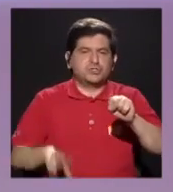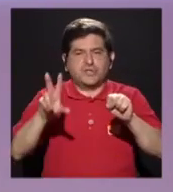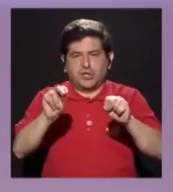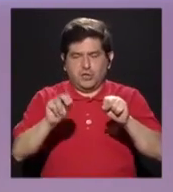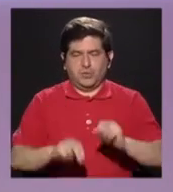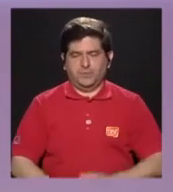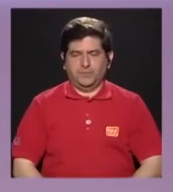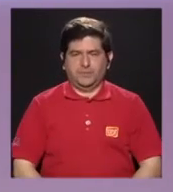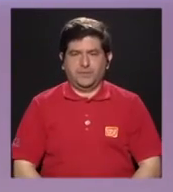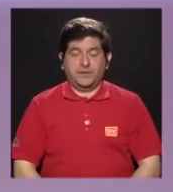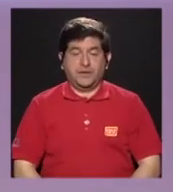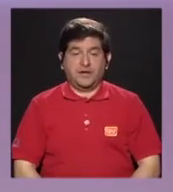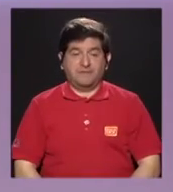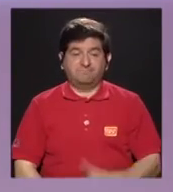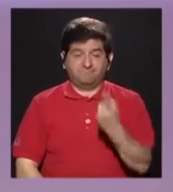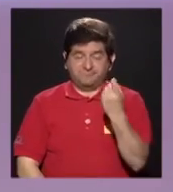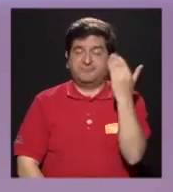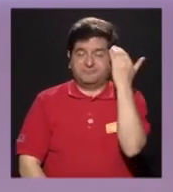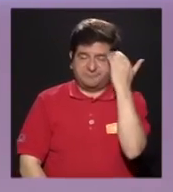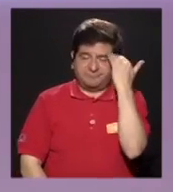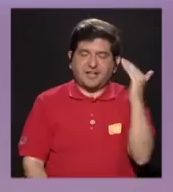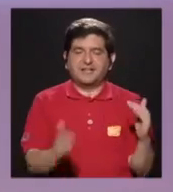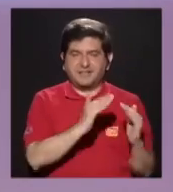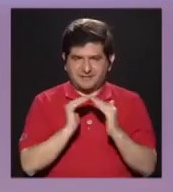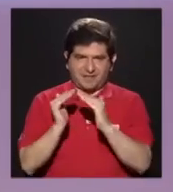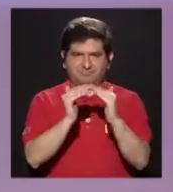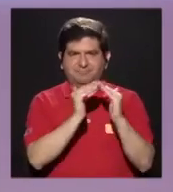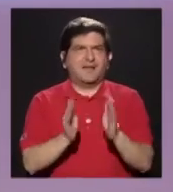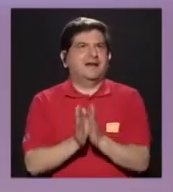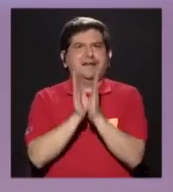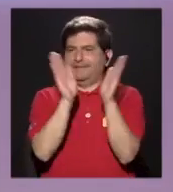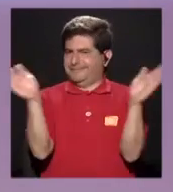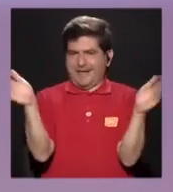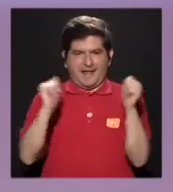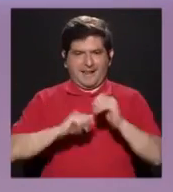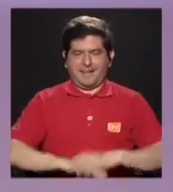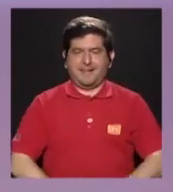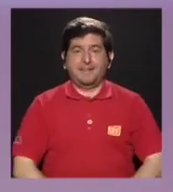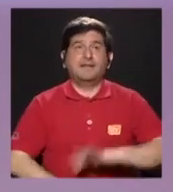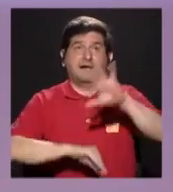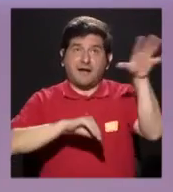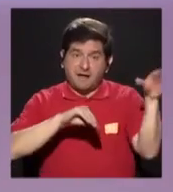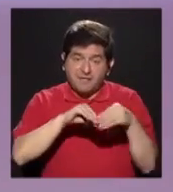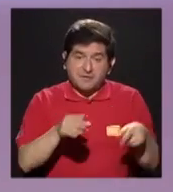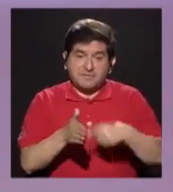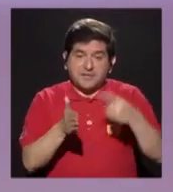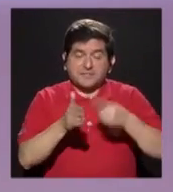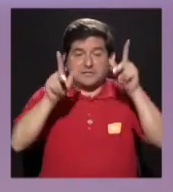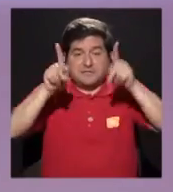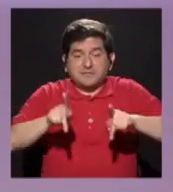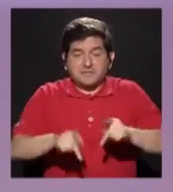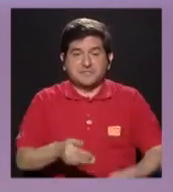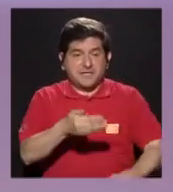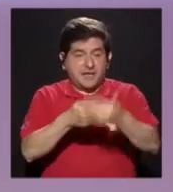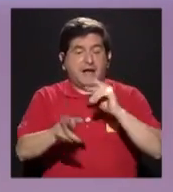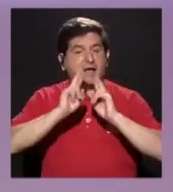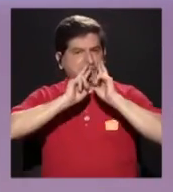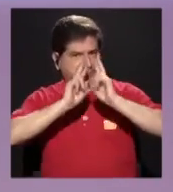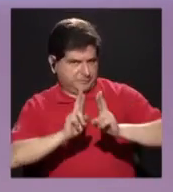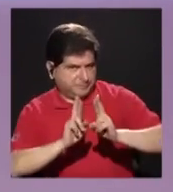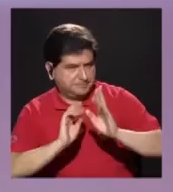hay un gran desconocimiento de la población en general y además a veces piensan antes de contestar esa pregunta